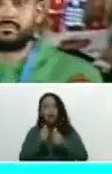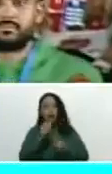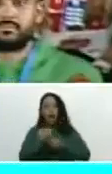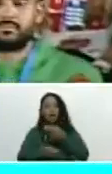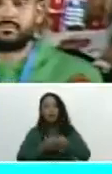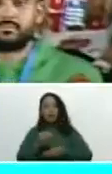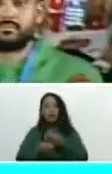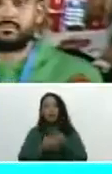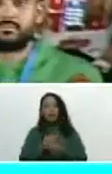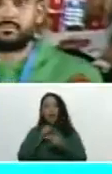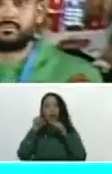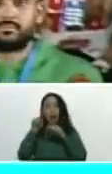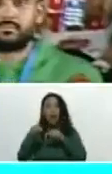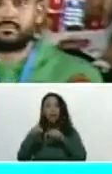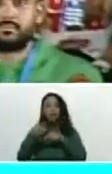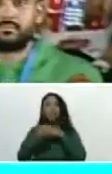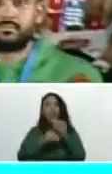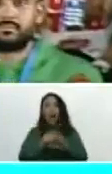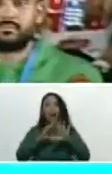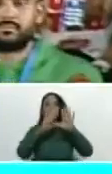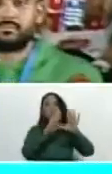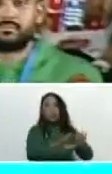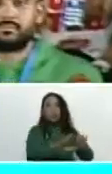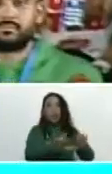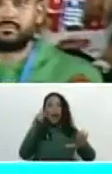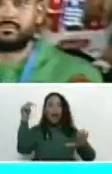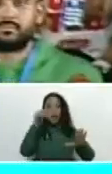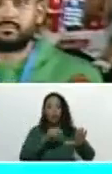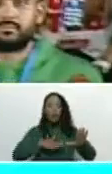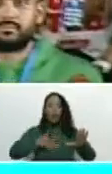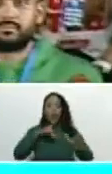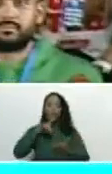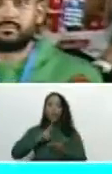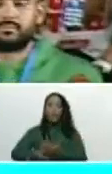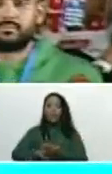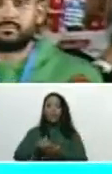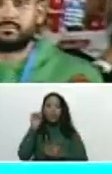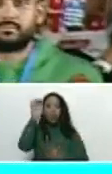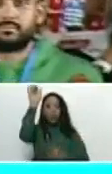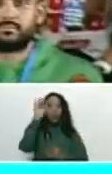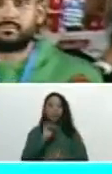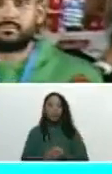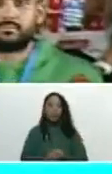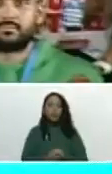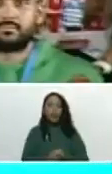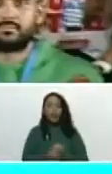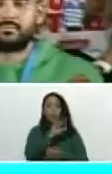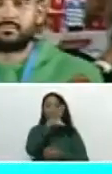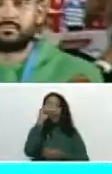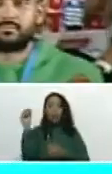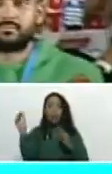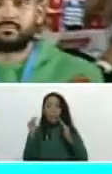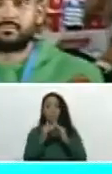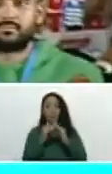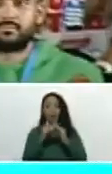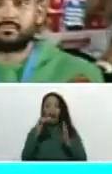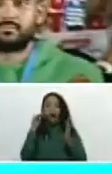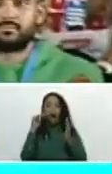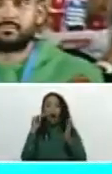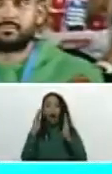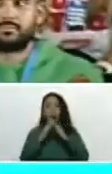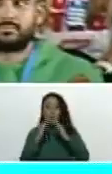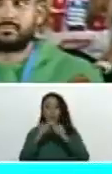garantizar que eso sea así, que eso se cumpla. Y de las 500.000 viviendas que vamos a